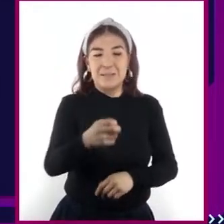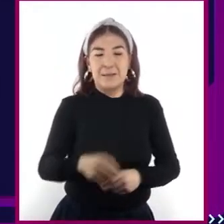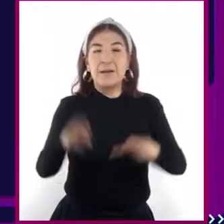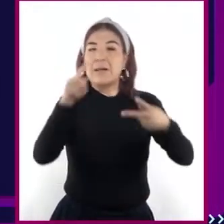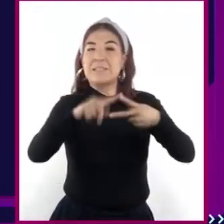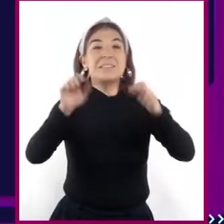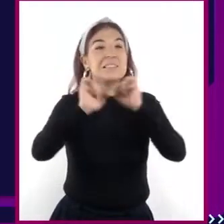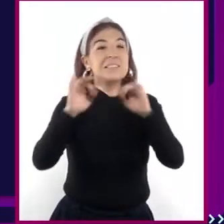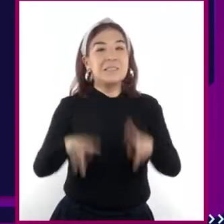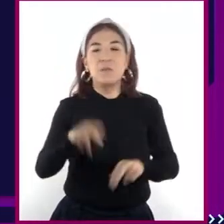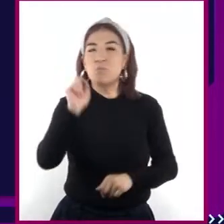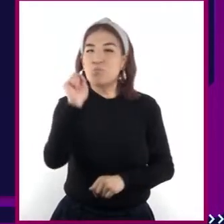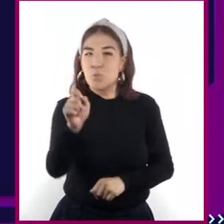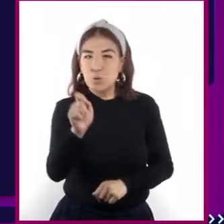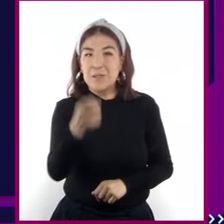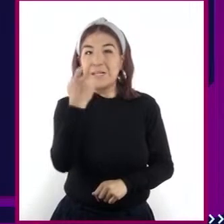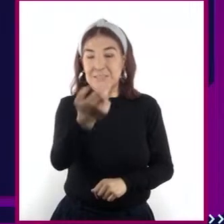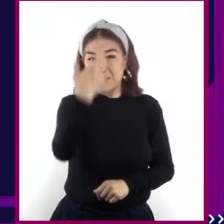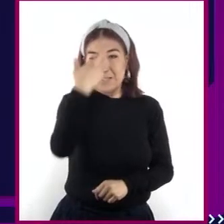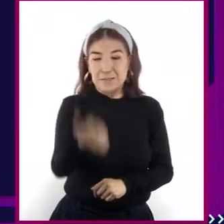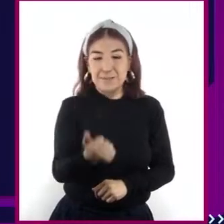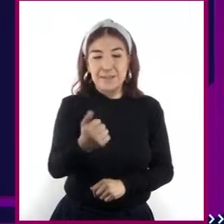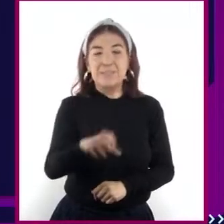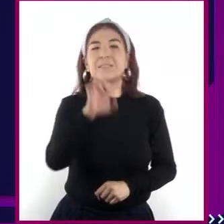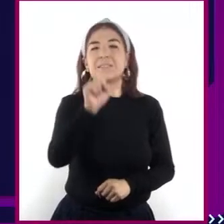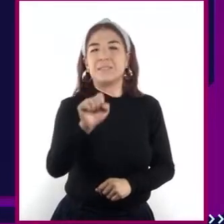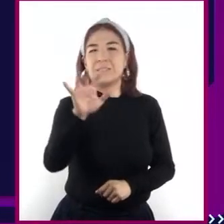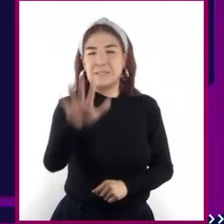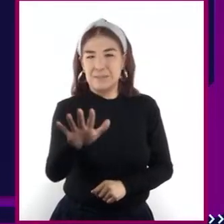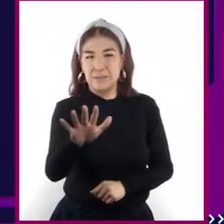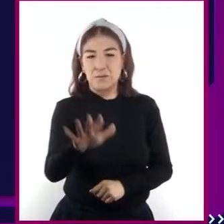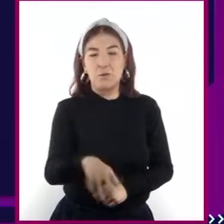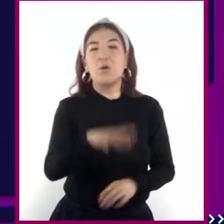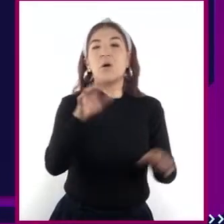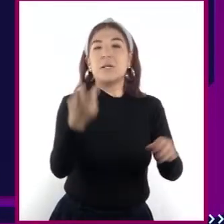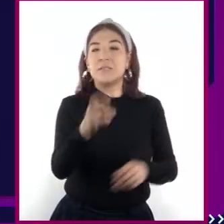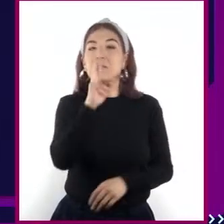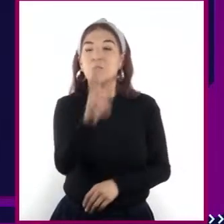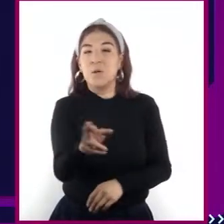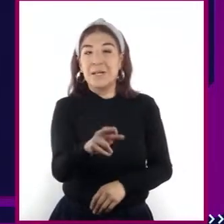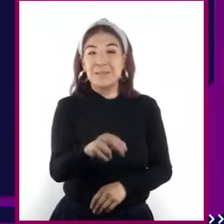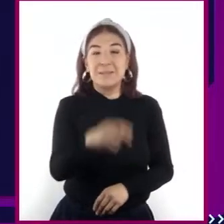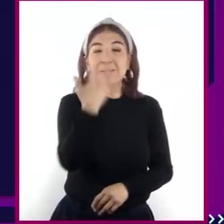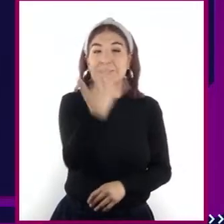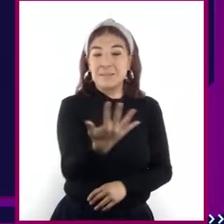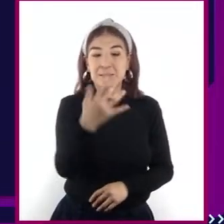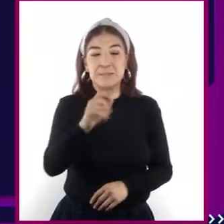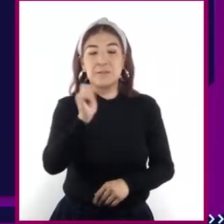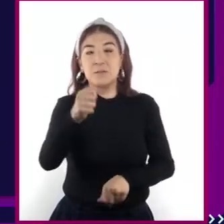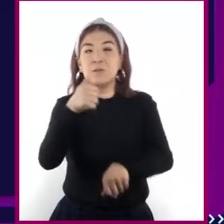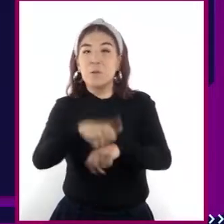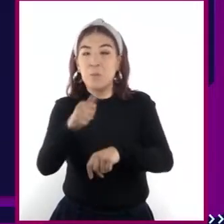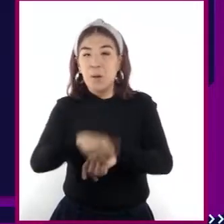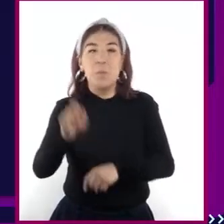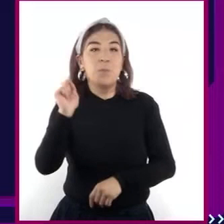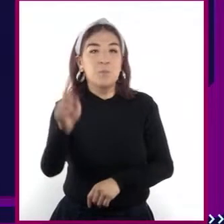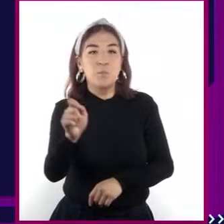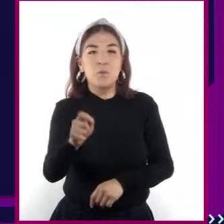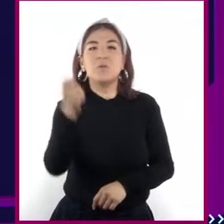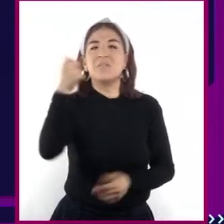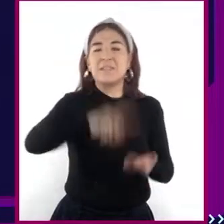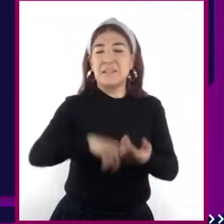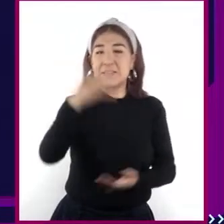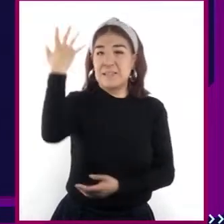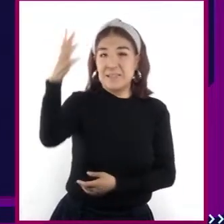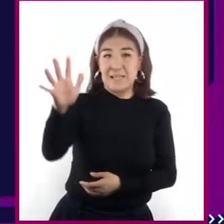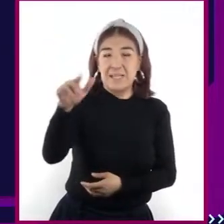el punto, por lo que tenemos 65. Y como fueron 2 cifras decimales, la potencia de 10